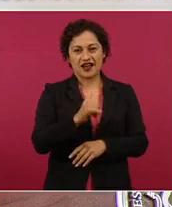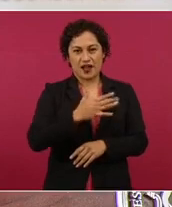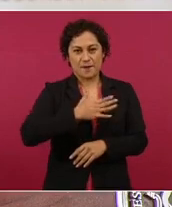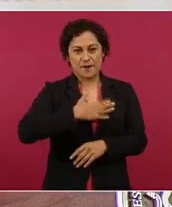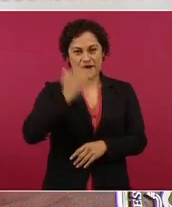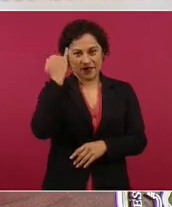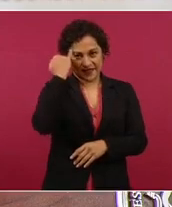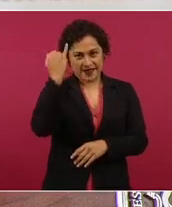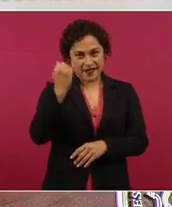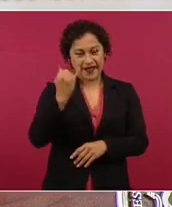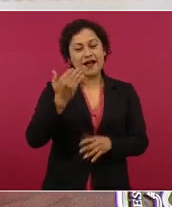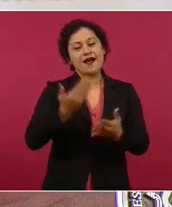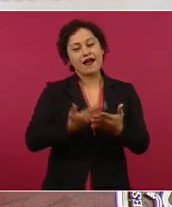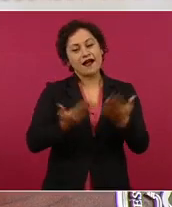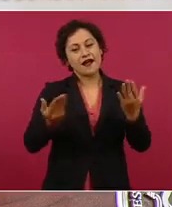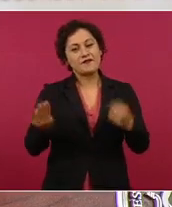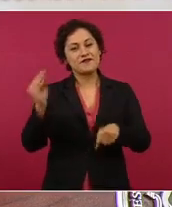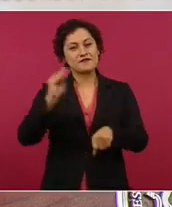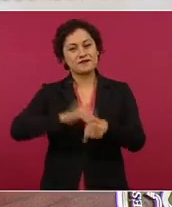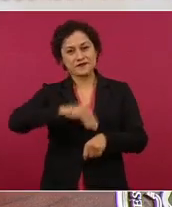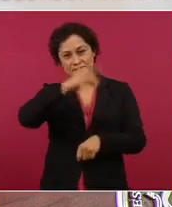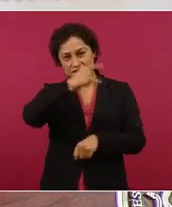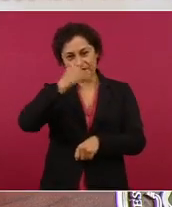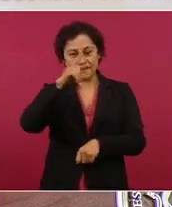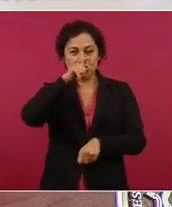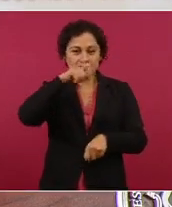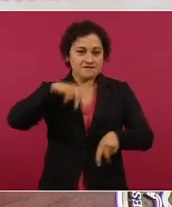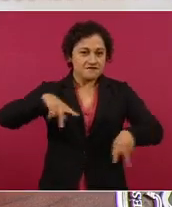dicen que estoy chocheando y que